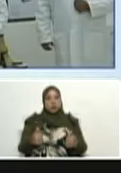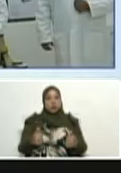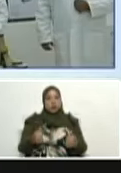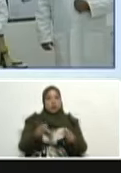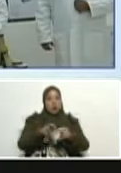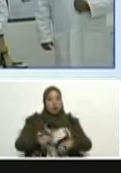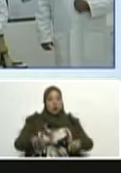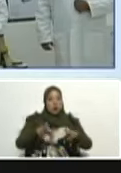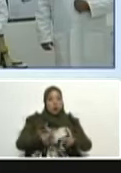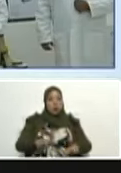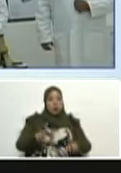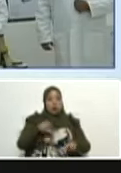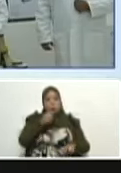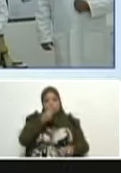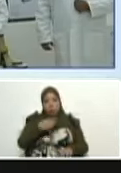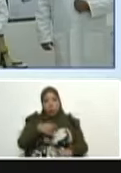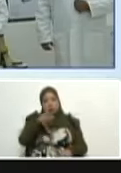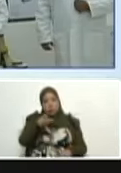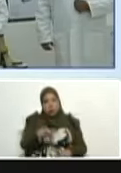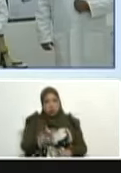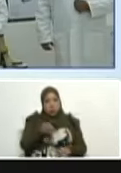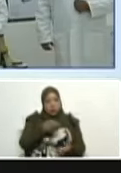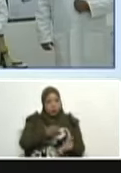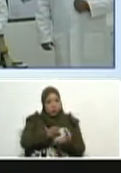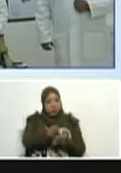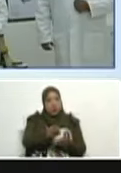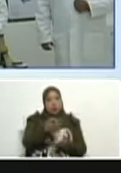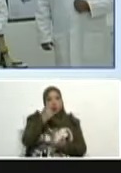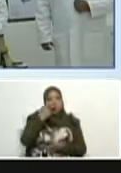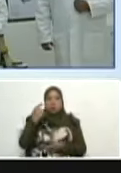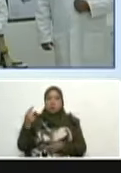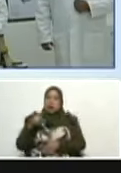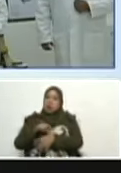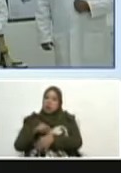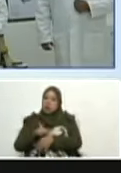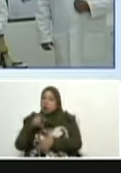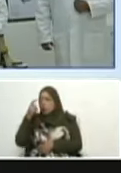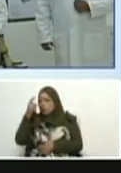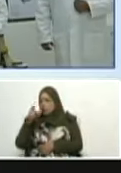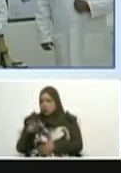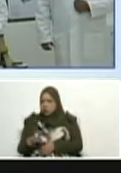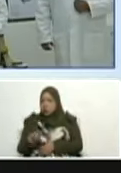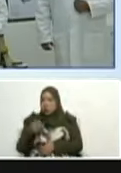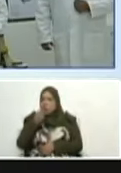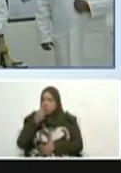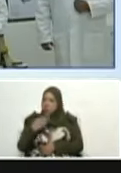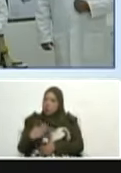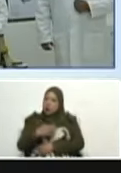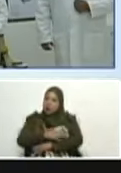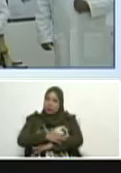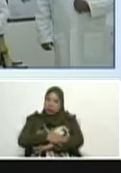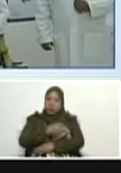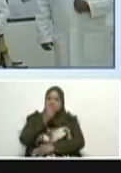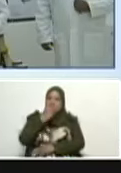con humildad, porque ustedes ven la humildad del doctor Dorta, del doctor Quintero, de la doctora Gutiérrez.